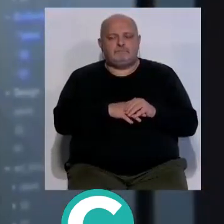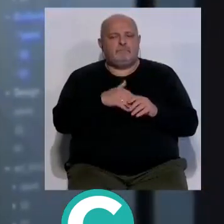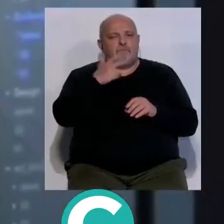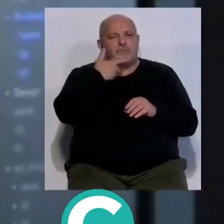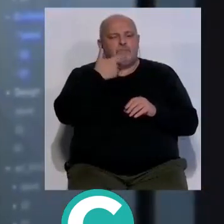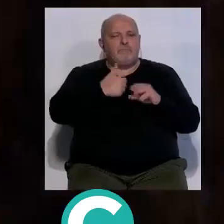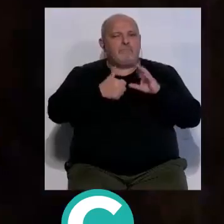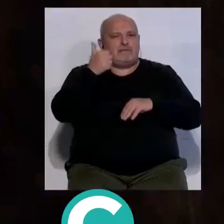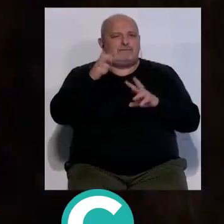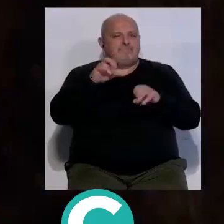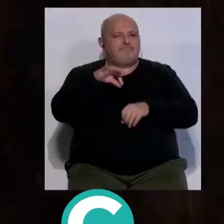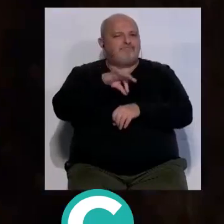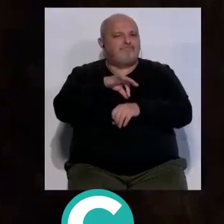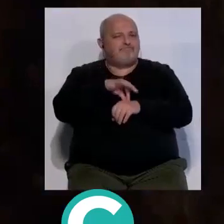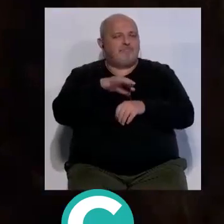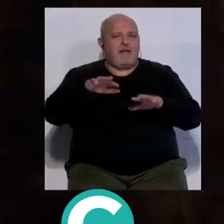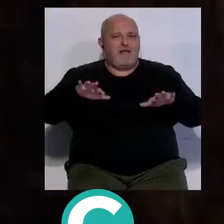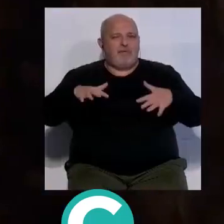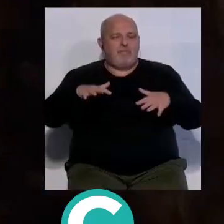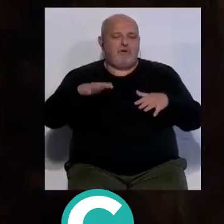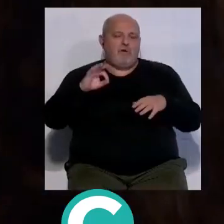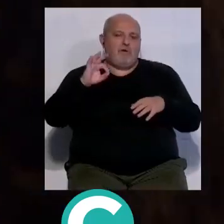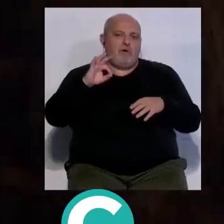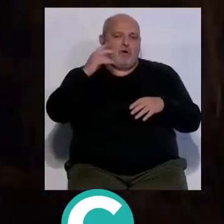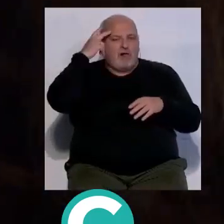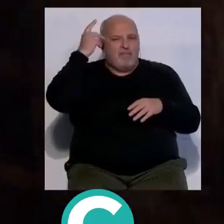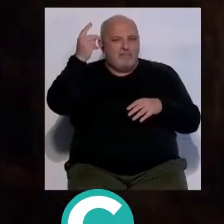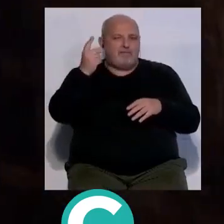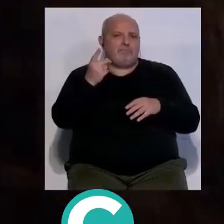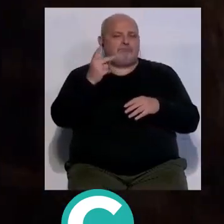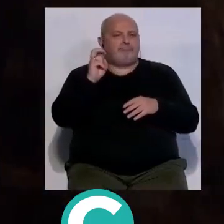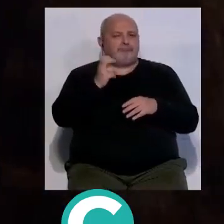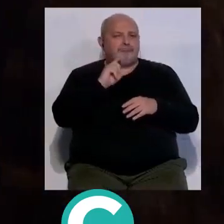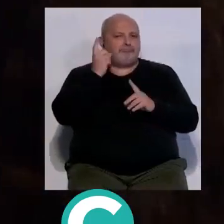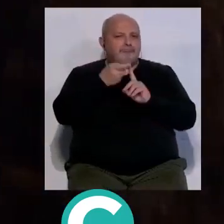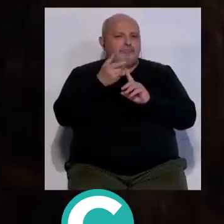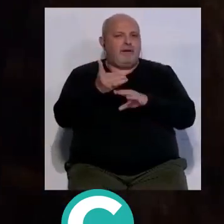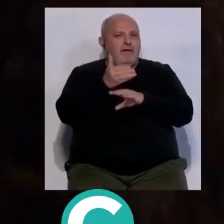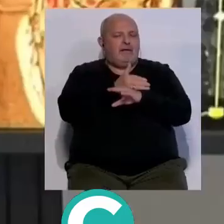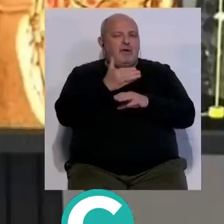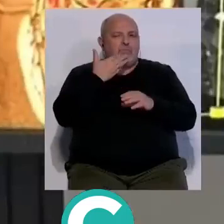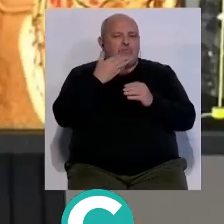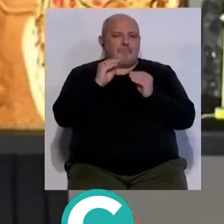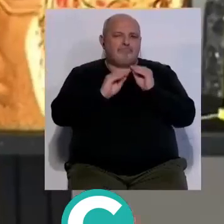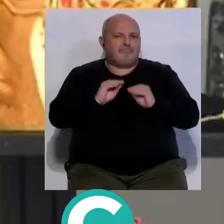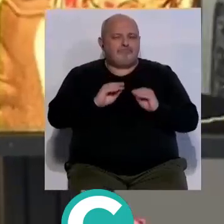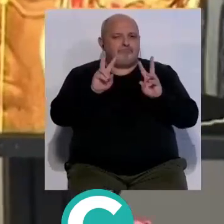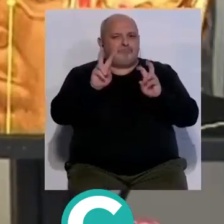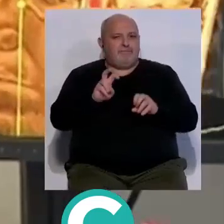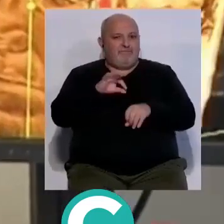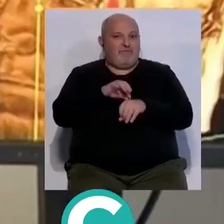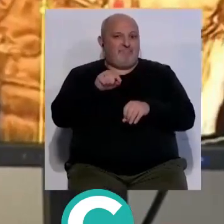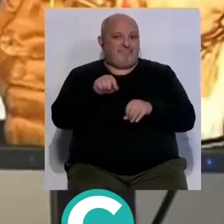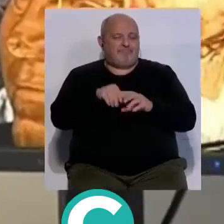Conocer más sobre enfermedades como el Alzheimer o el Parkinson y avanzar en el diagnóstico precoz y alternativas terapéuticas en este tipo de